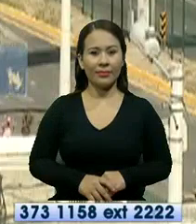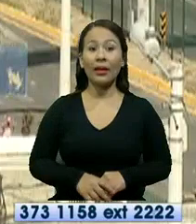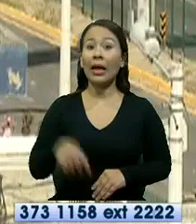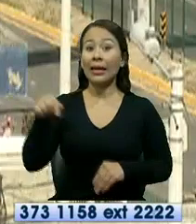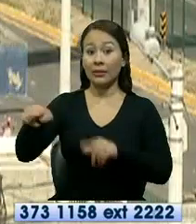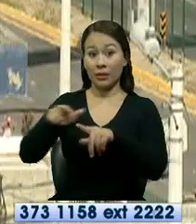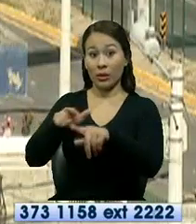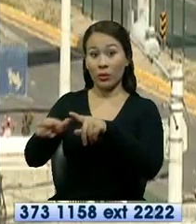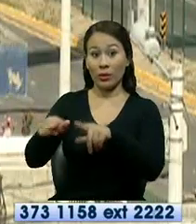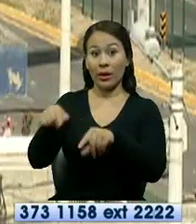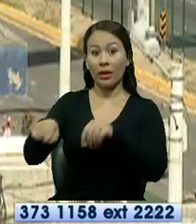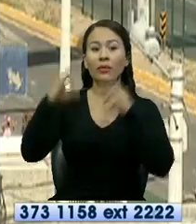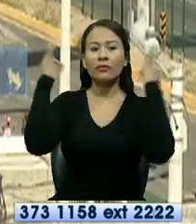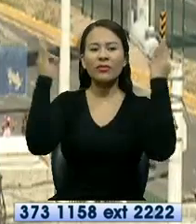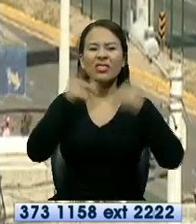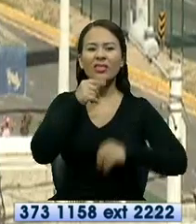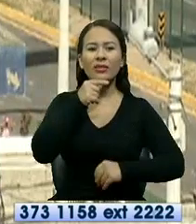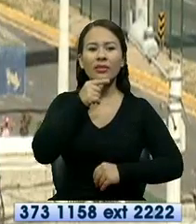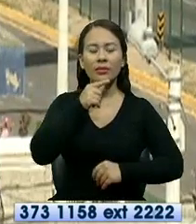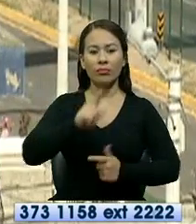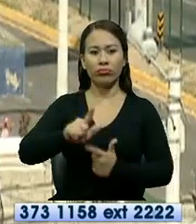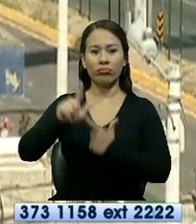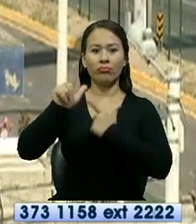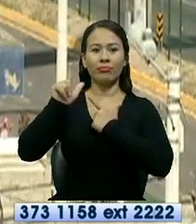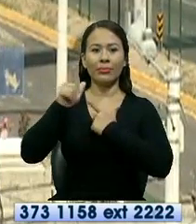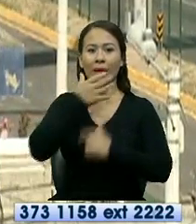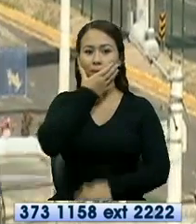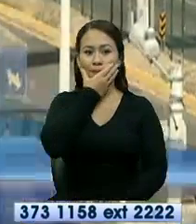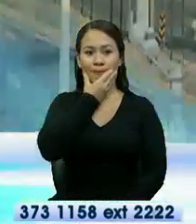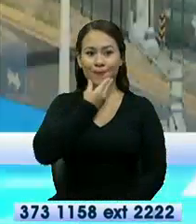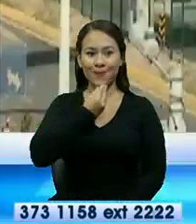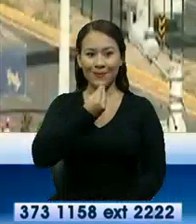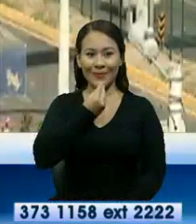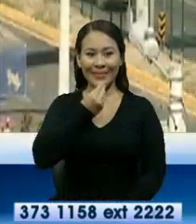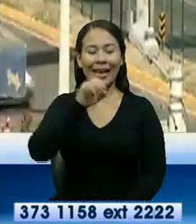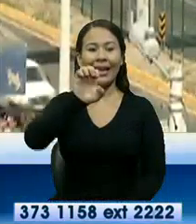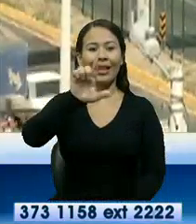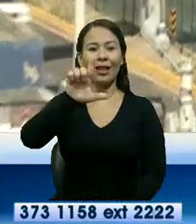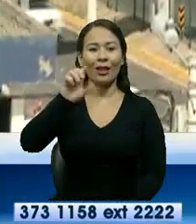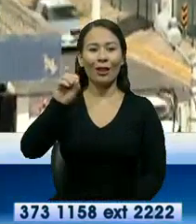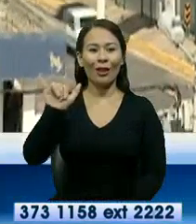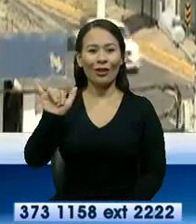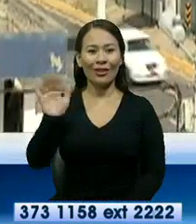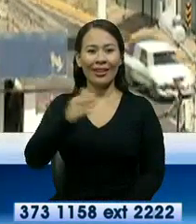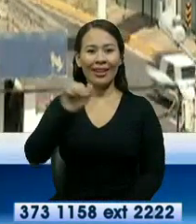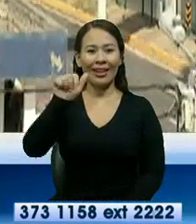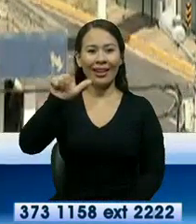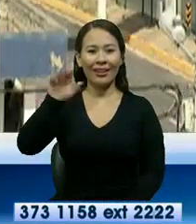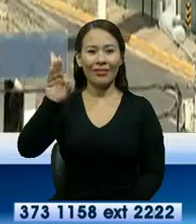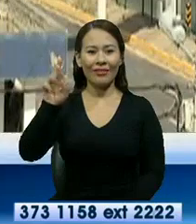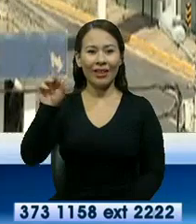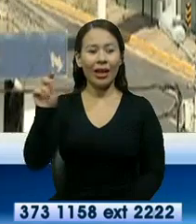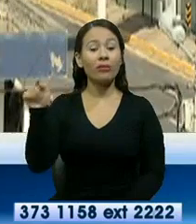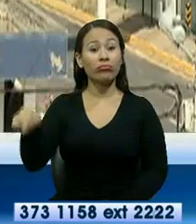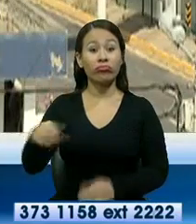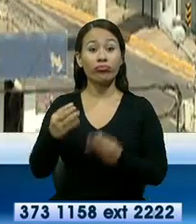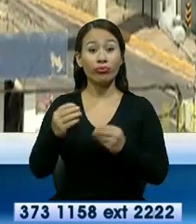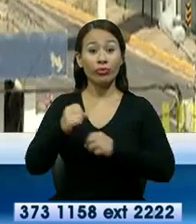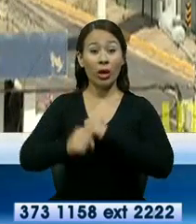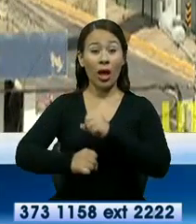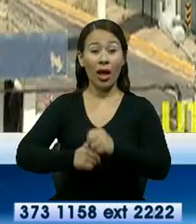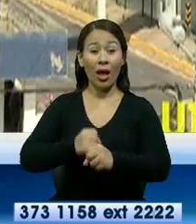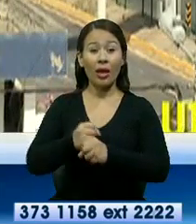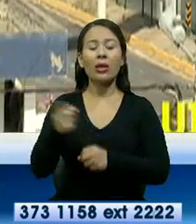esta parroquia fue fundada por el general Eloy Alfaro en 1896 son 119 años de acero y esta parroquia ha crecido